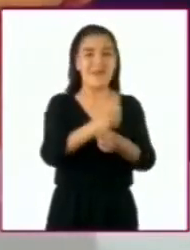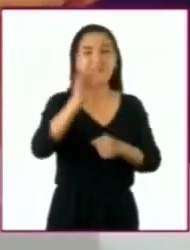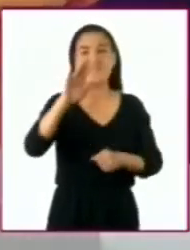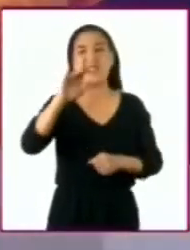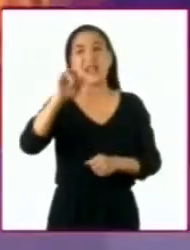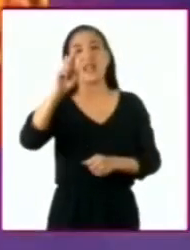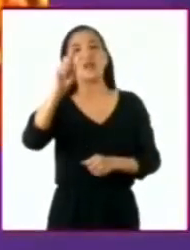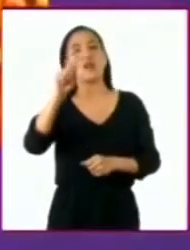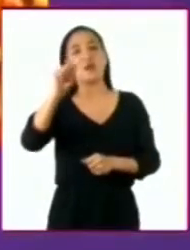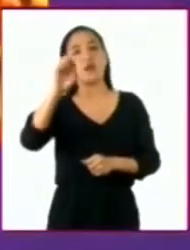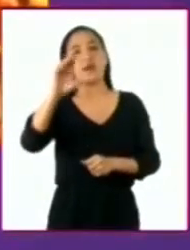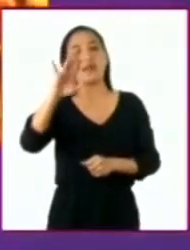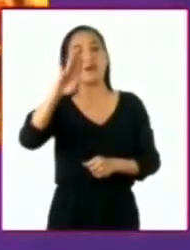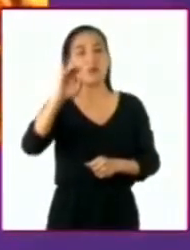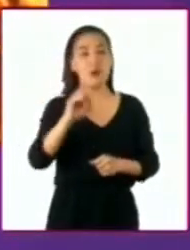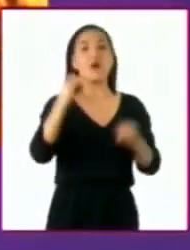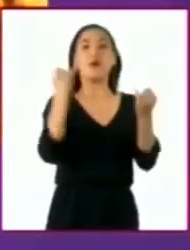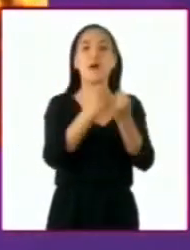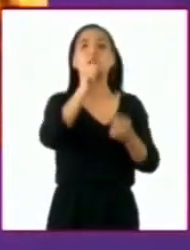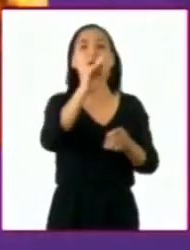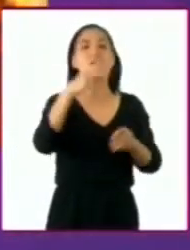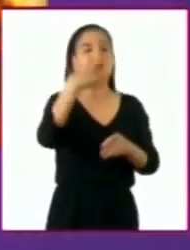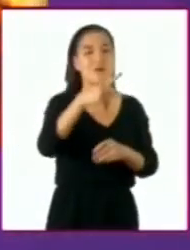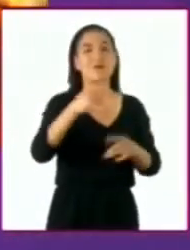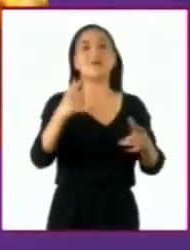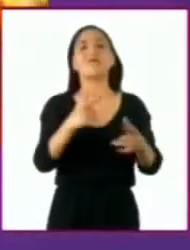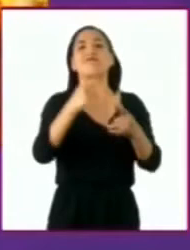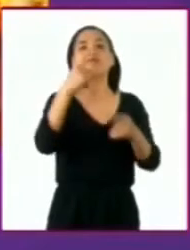como la historia de los pueblos precolombinos mexicas.